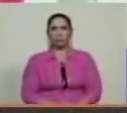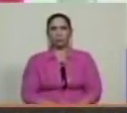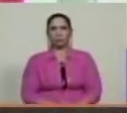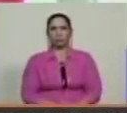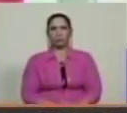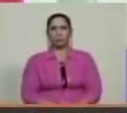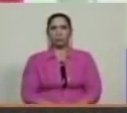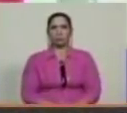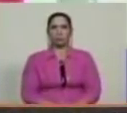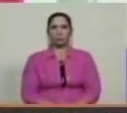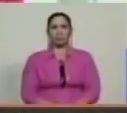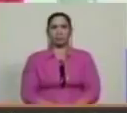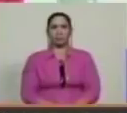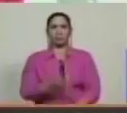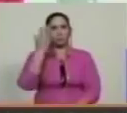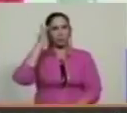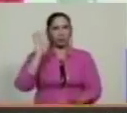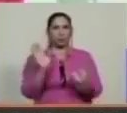Es más, creo que los grupos